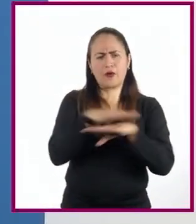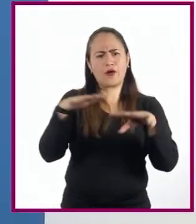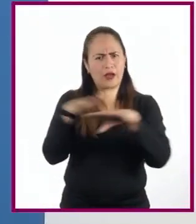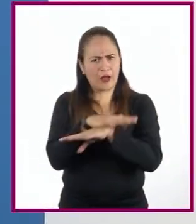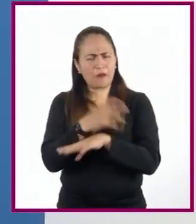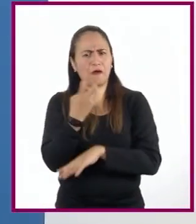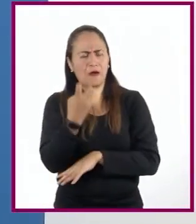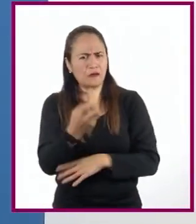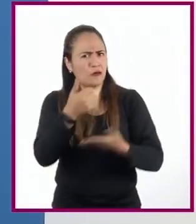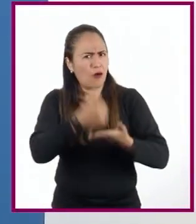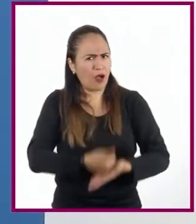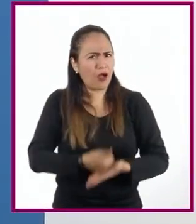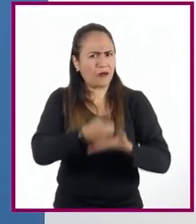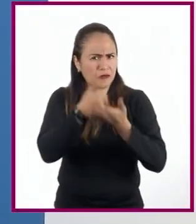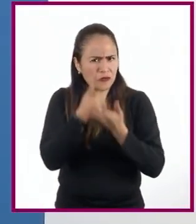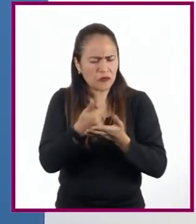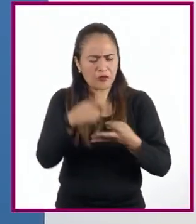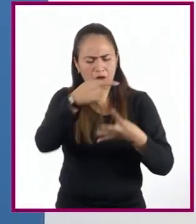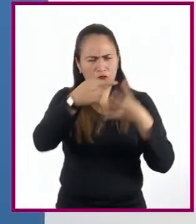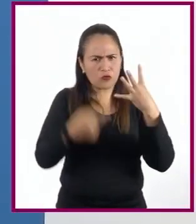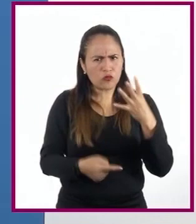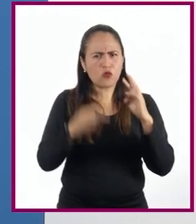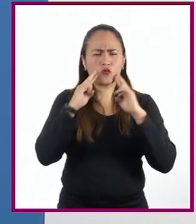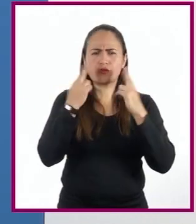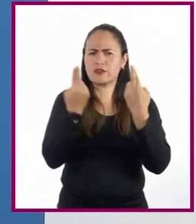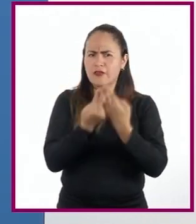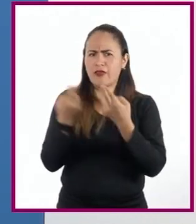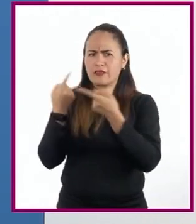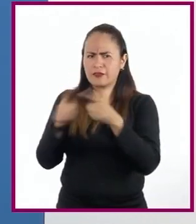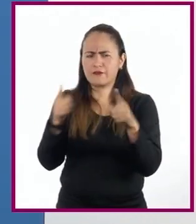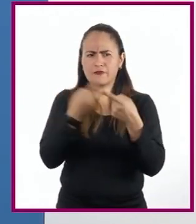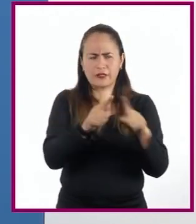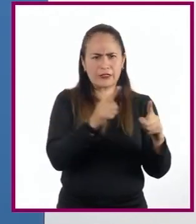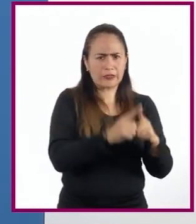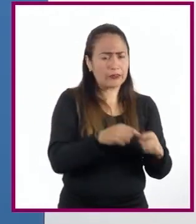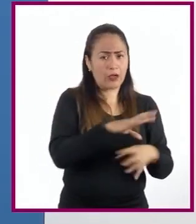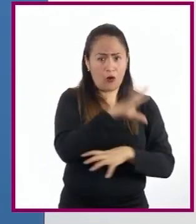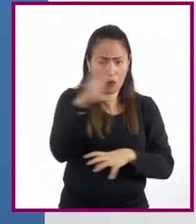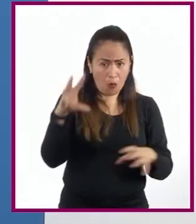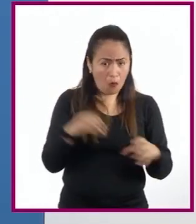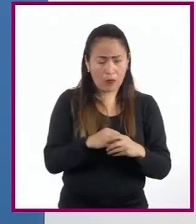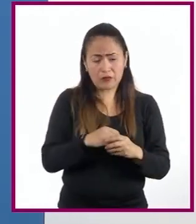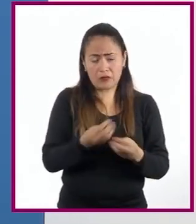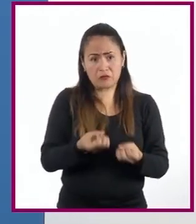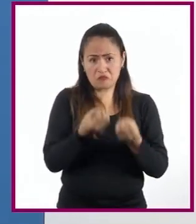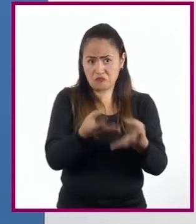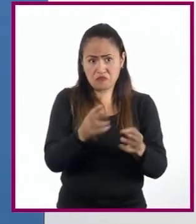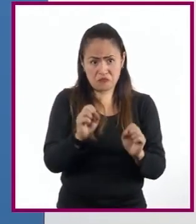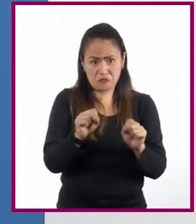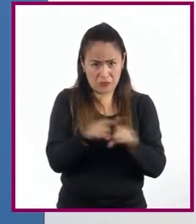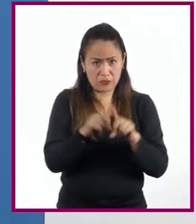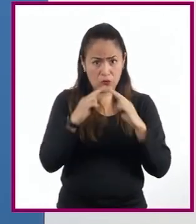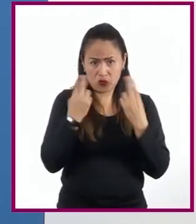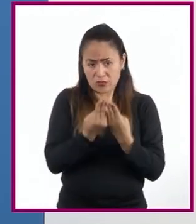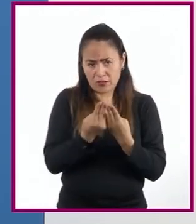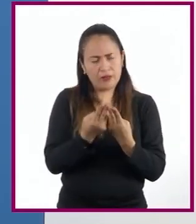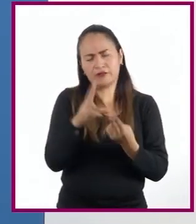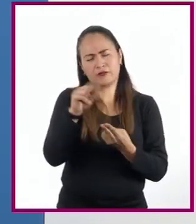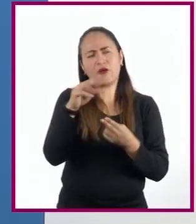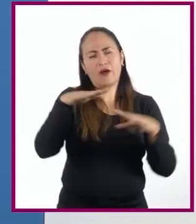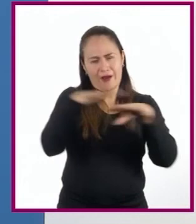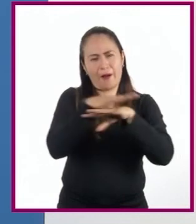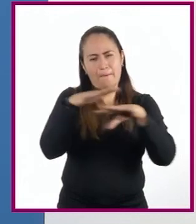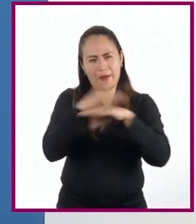nos permite operar con diferentes medidas, cuando no todas están dadas en la misma unidad. Lo que hicimos en el reto